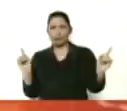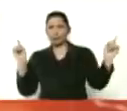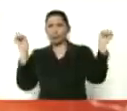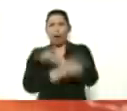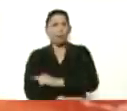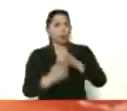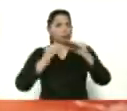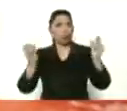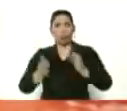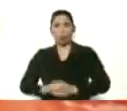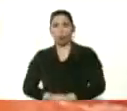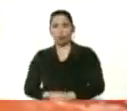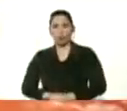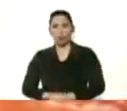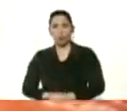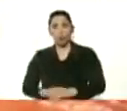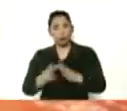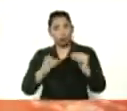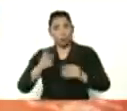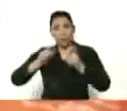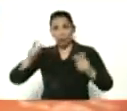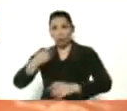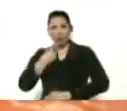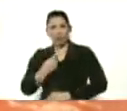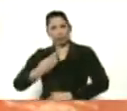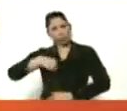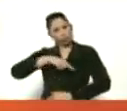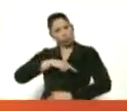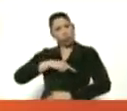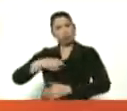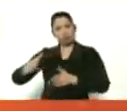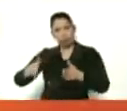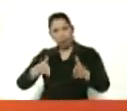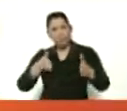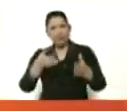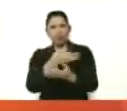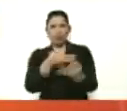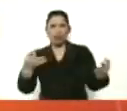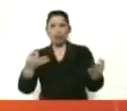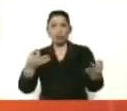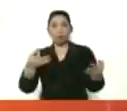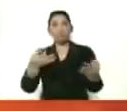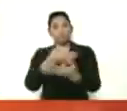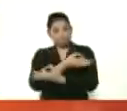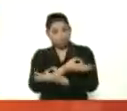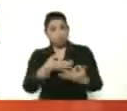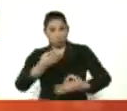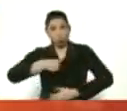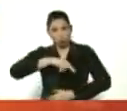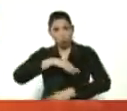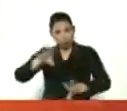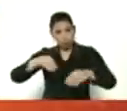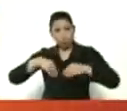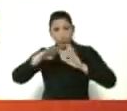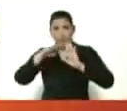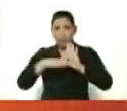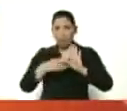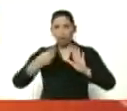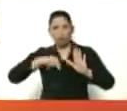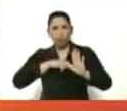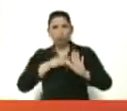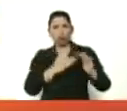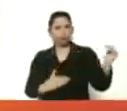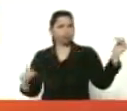parámetros. Y así todo, la gente dice, estamos aquí en el camino correcto, ha sido correcto lo que hemos hecho y vamos a salir de